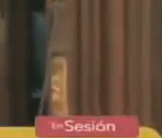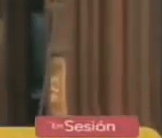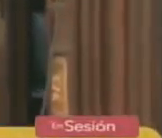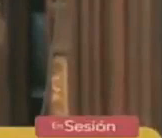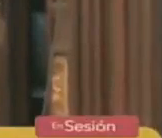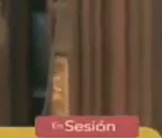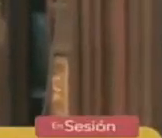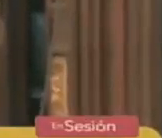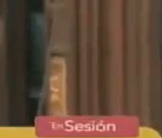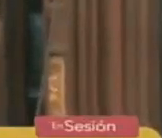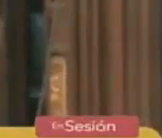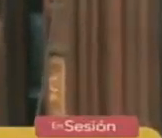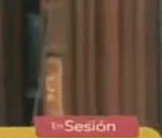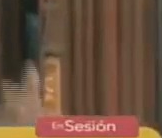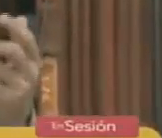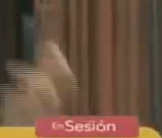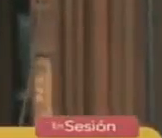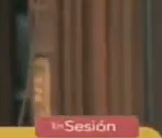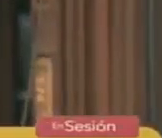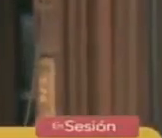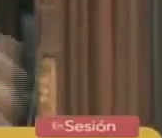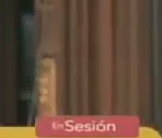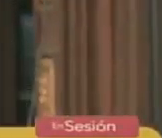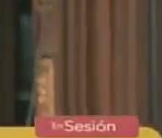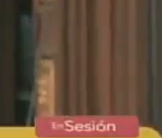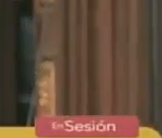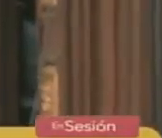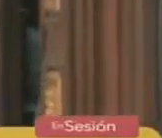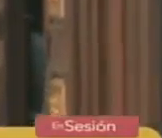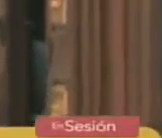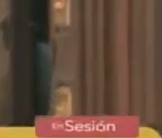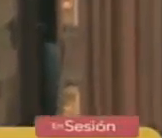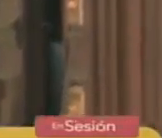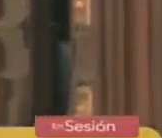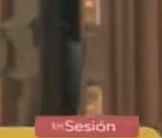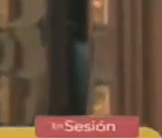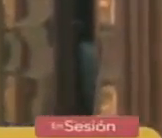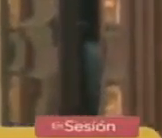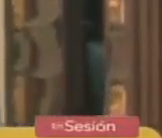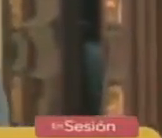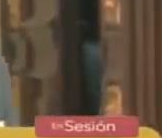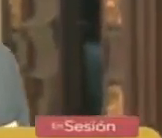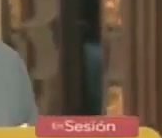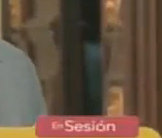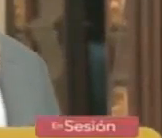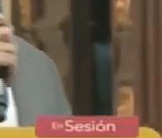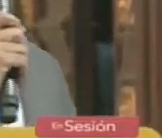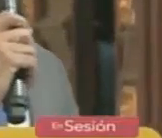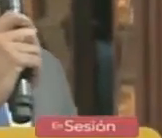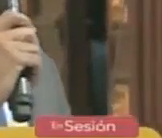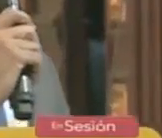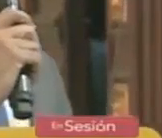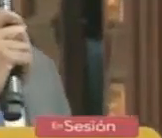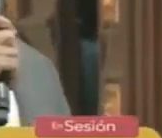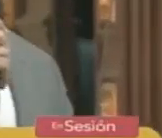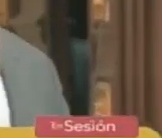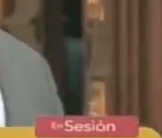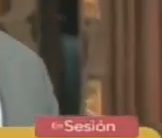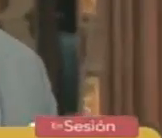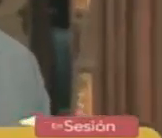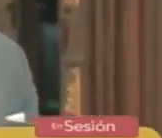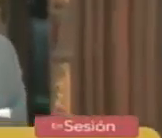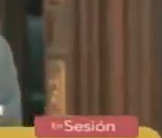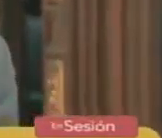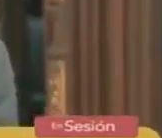elevada su consideración en el rango dentro de la Fuerza Armada Nacional Bolivariana a partir de 1999 con